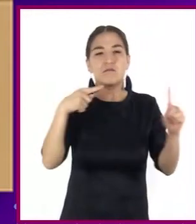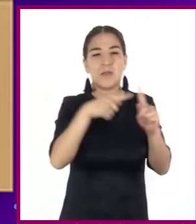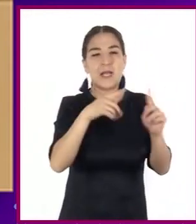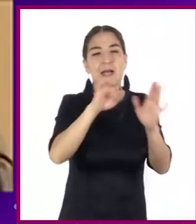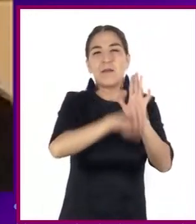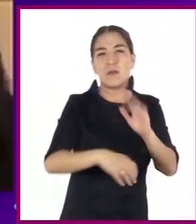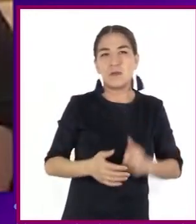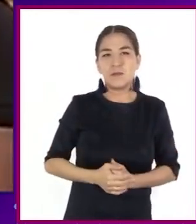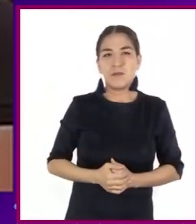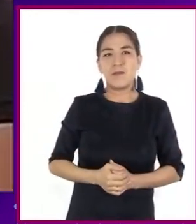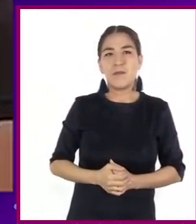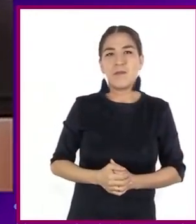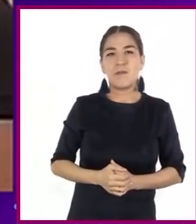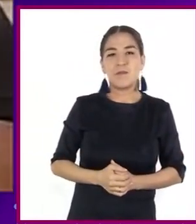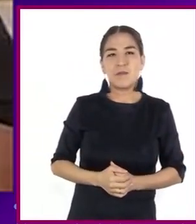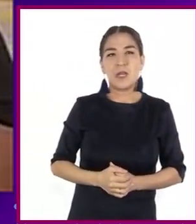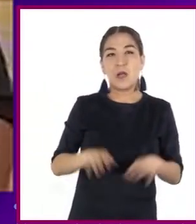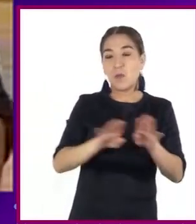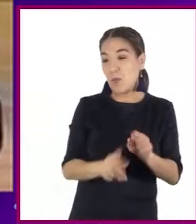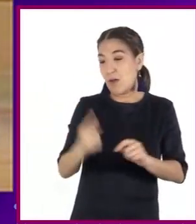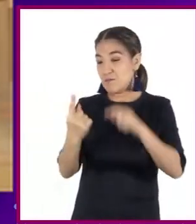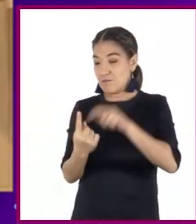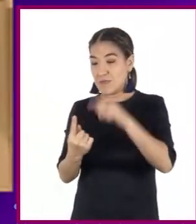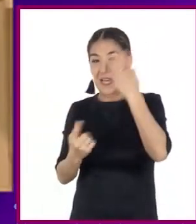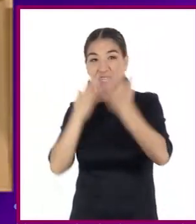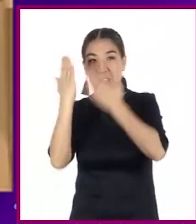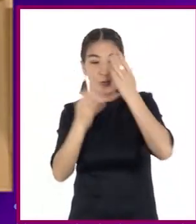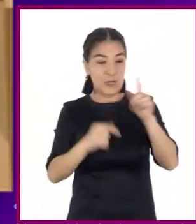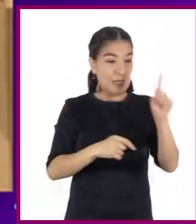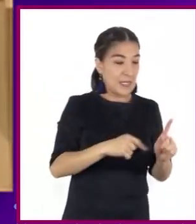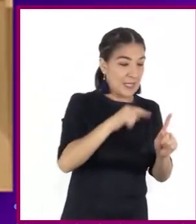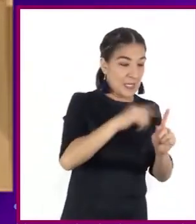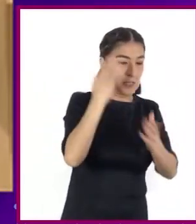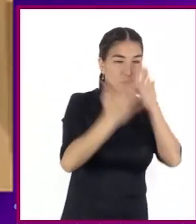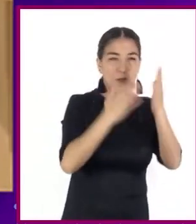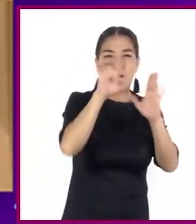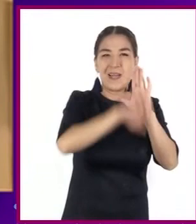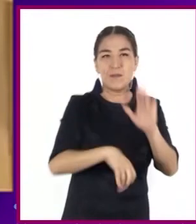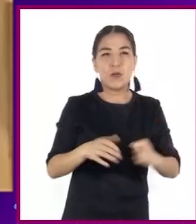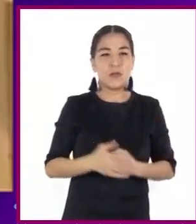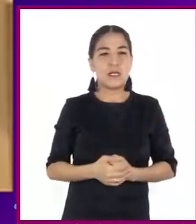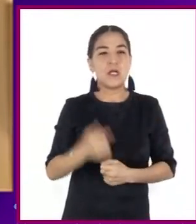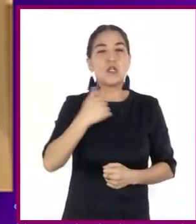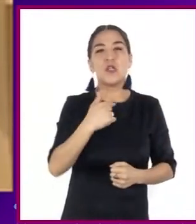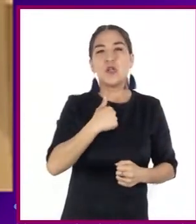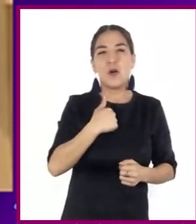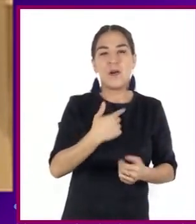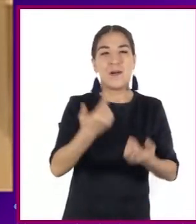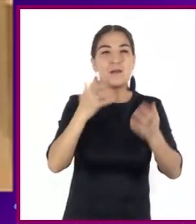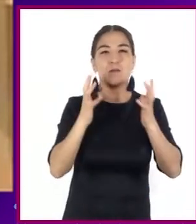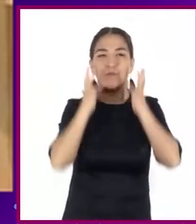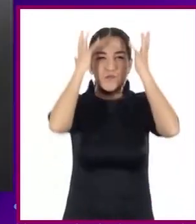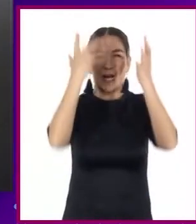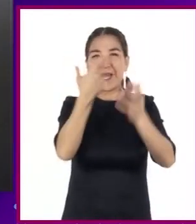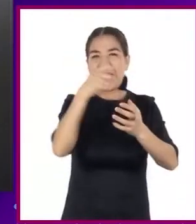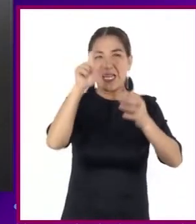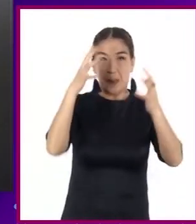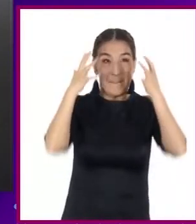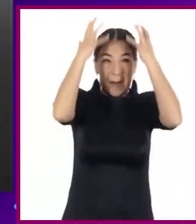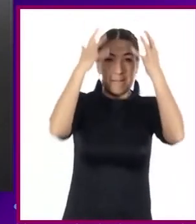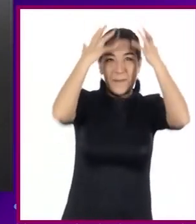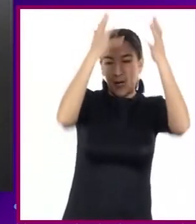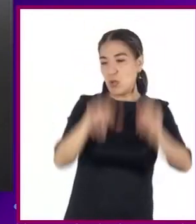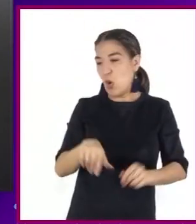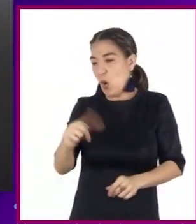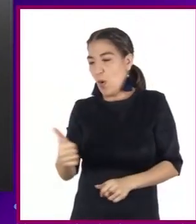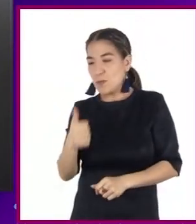otro estudiante los puede diferenciar. Es decir, entre que yo traigo el pelo con el gel hacia arriba y yo lo traigo sin gel, esa es la